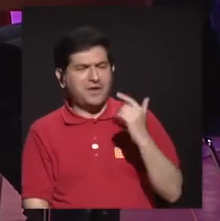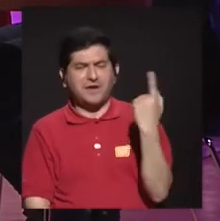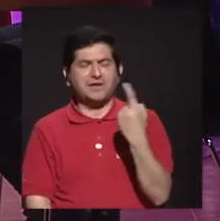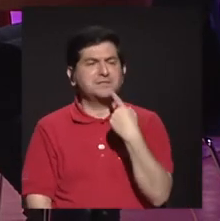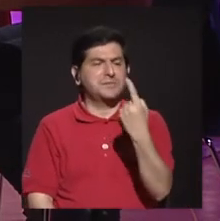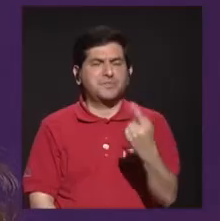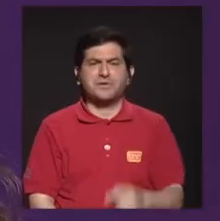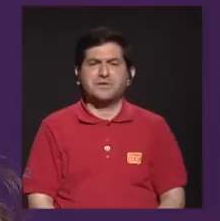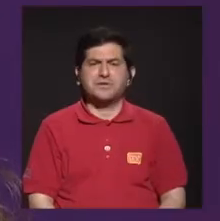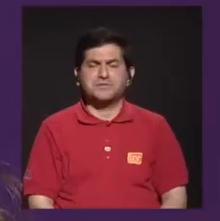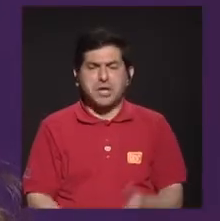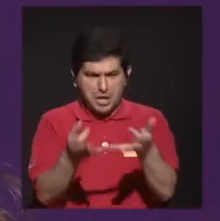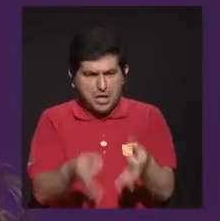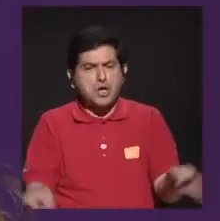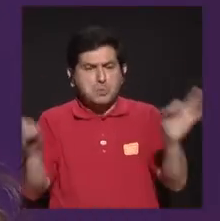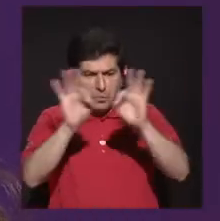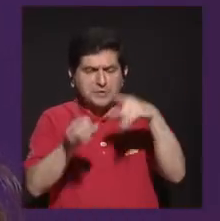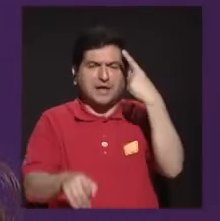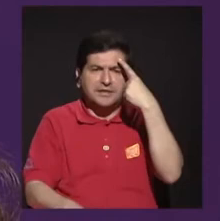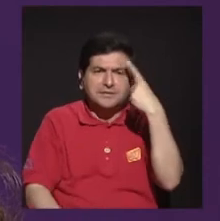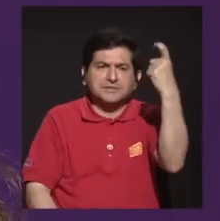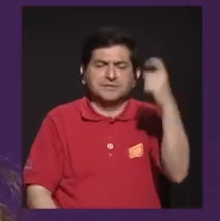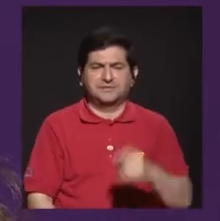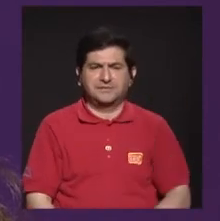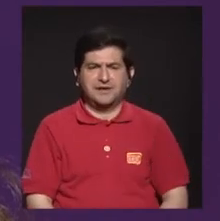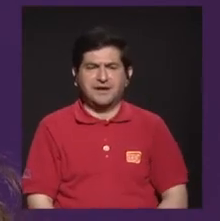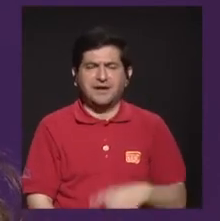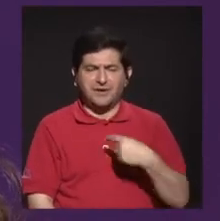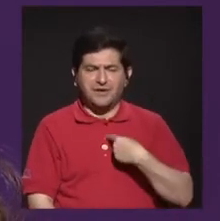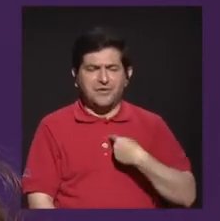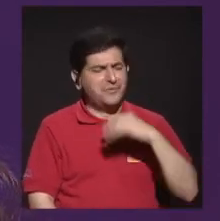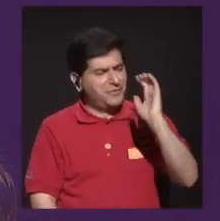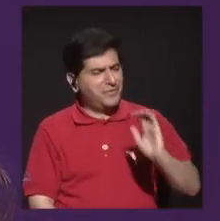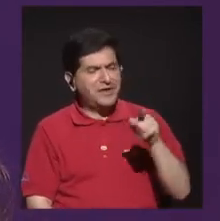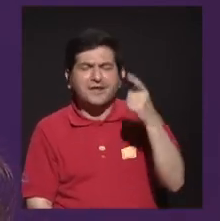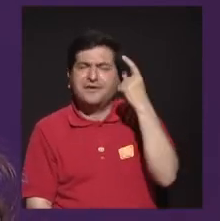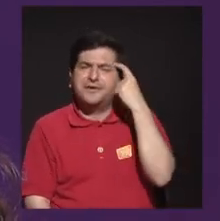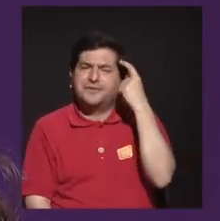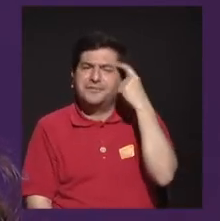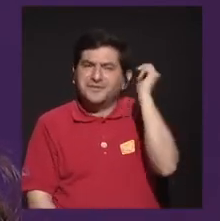que vale la pena soñar, ¿verdad? Desde pequeña no tienes a eso, ¿verdad?